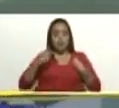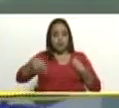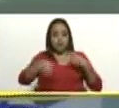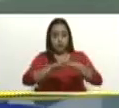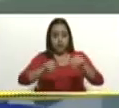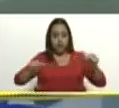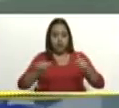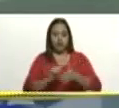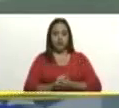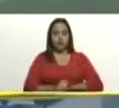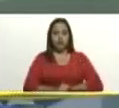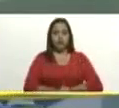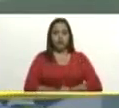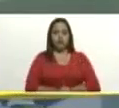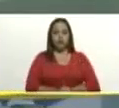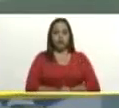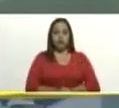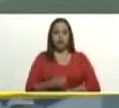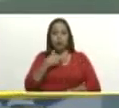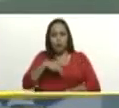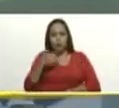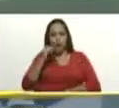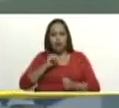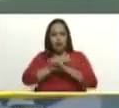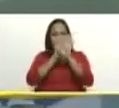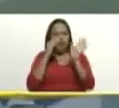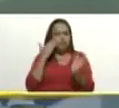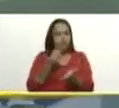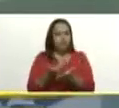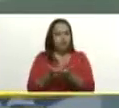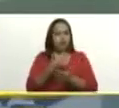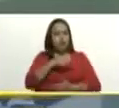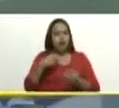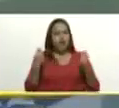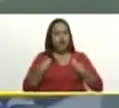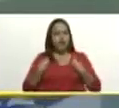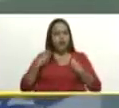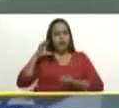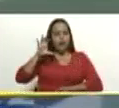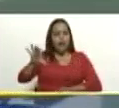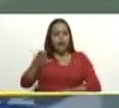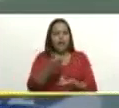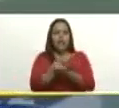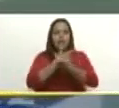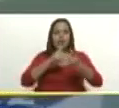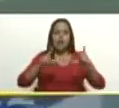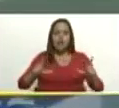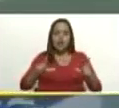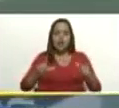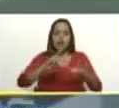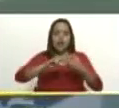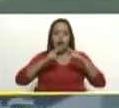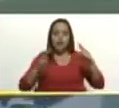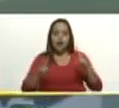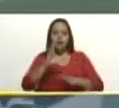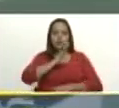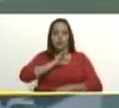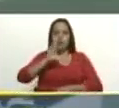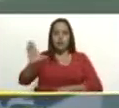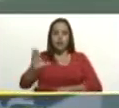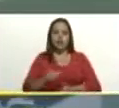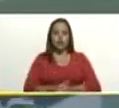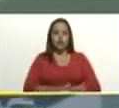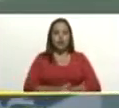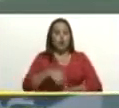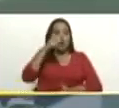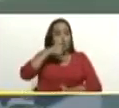tierra, nos consta que nosotros vivimos en un país libre, en paz, soberano, con